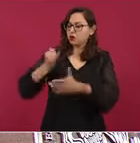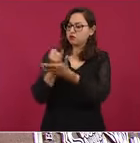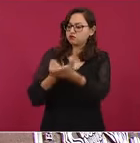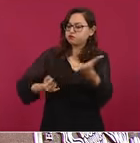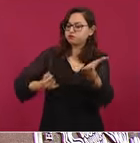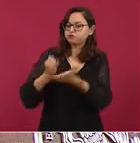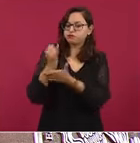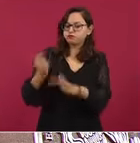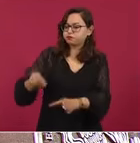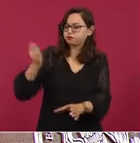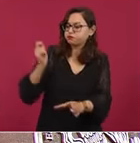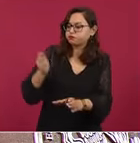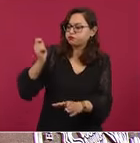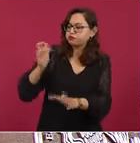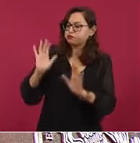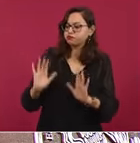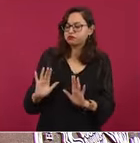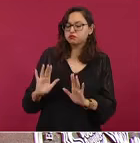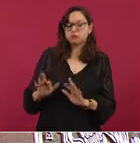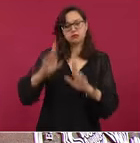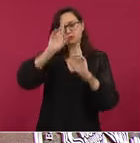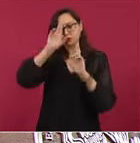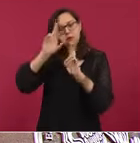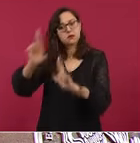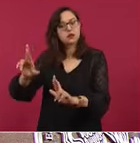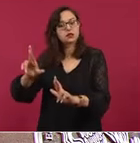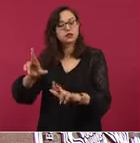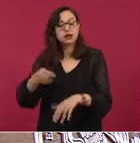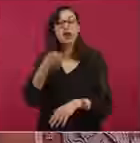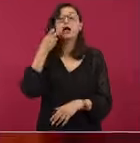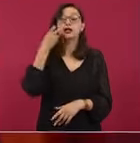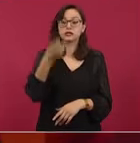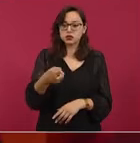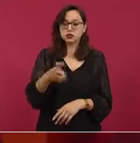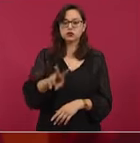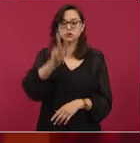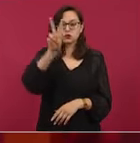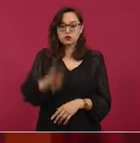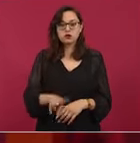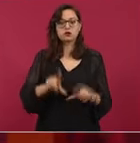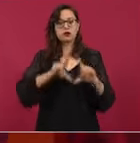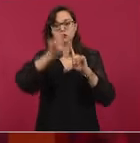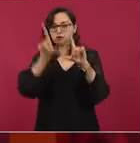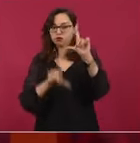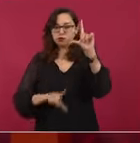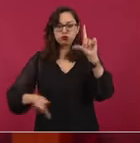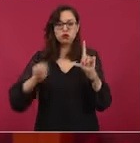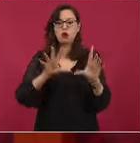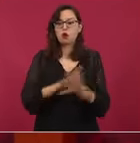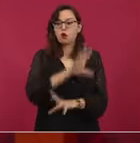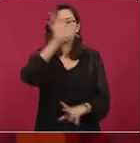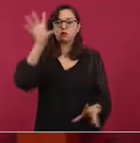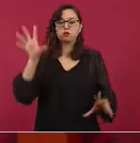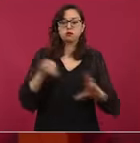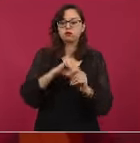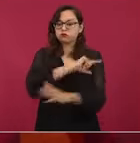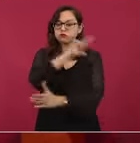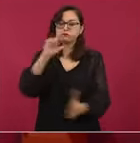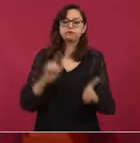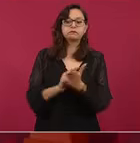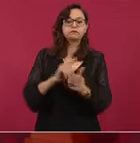y que prevalezca un auténtico, un verdadero Estado de Derecho. Antes esto no